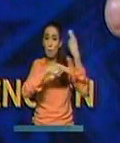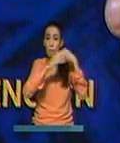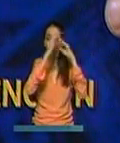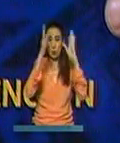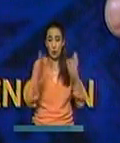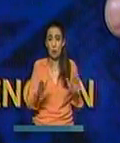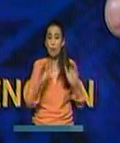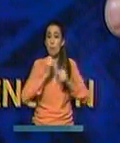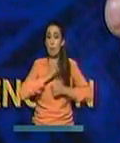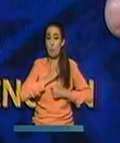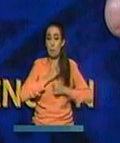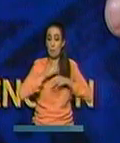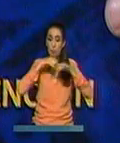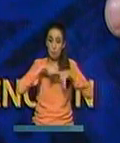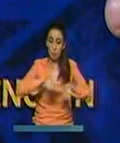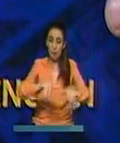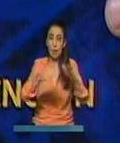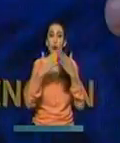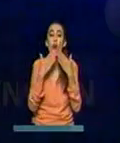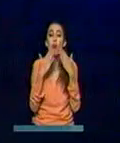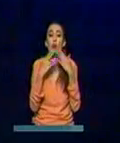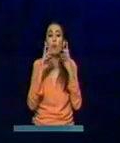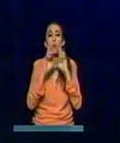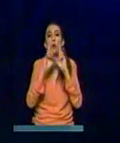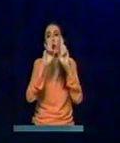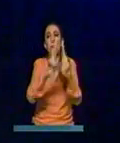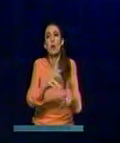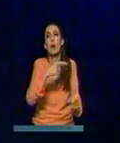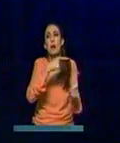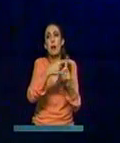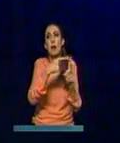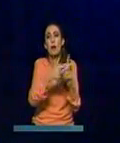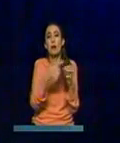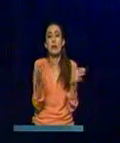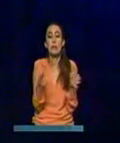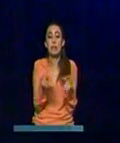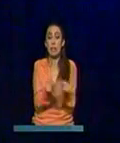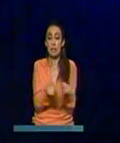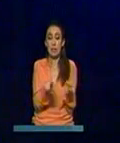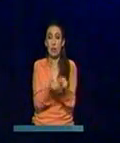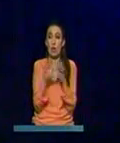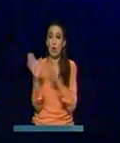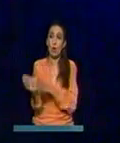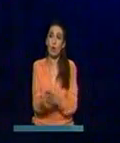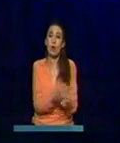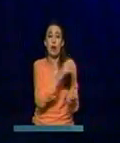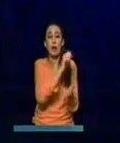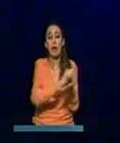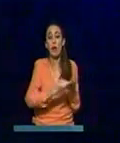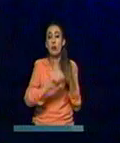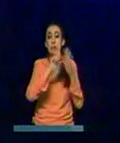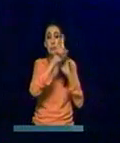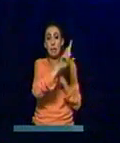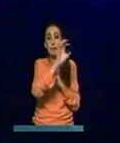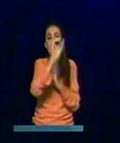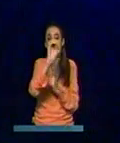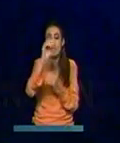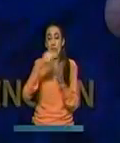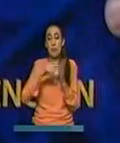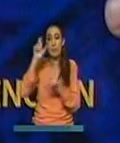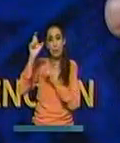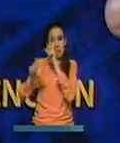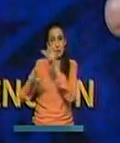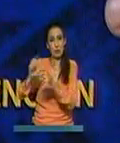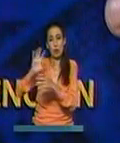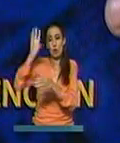de los propios artesanos, cómo les beneficia esta medida, así como también eliminación de 100.000 agentes de